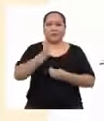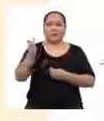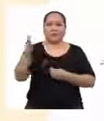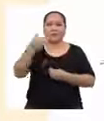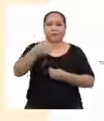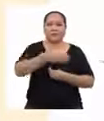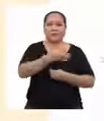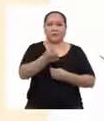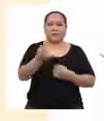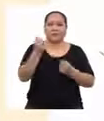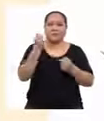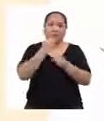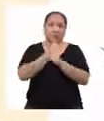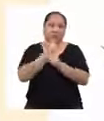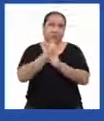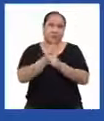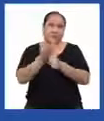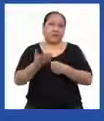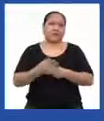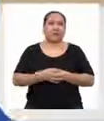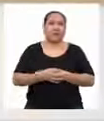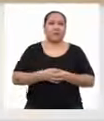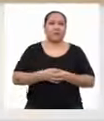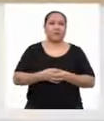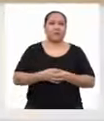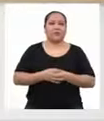a trabajar.